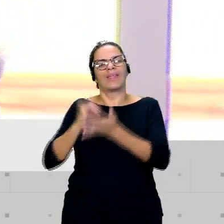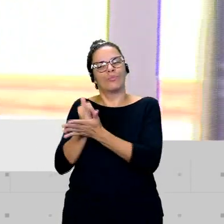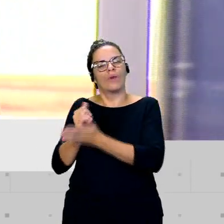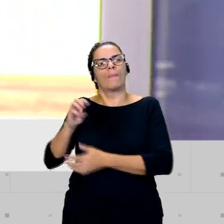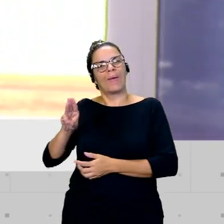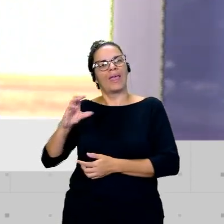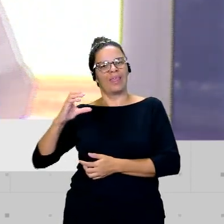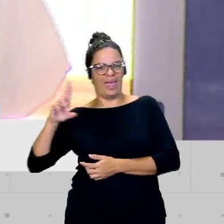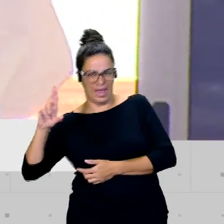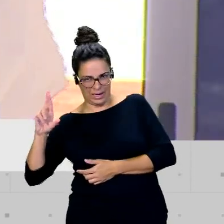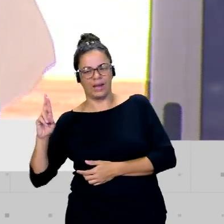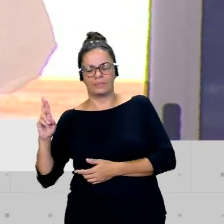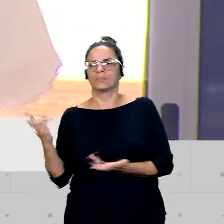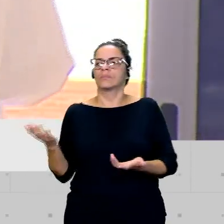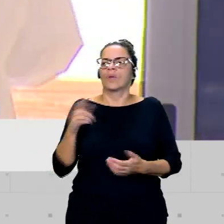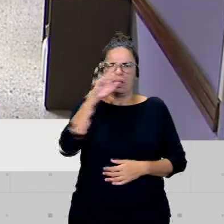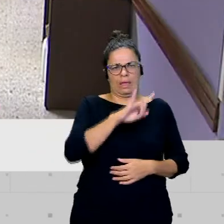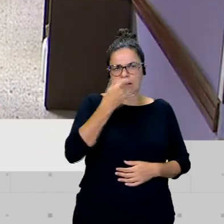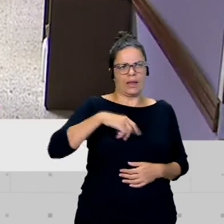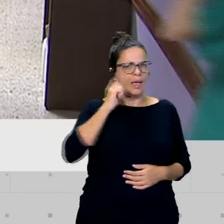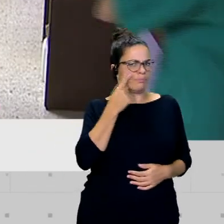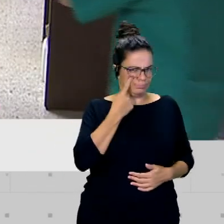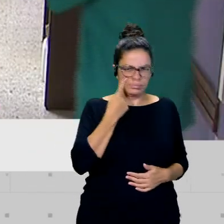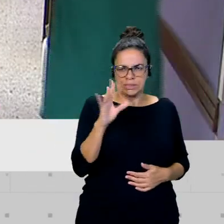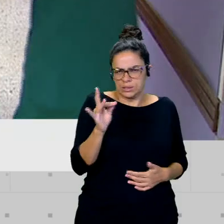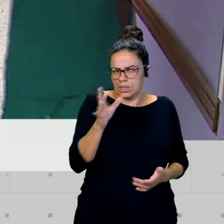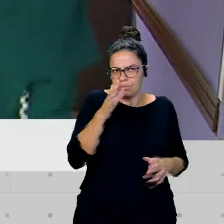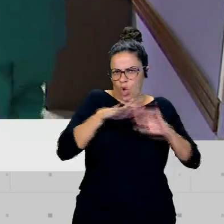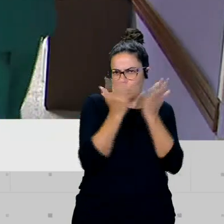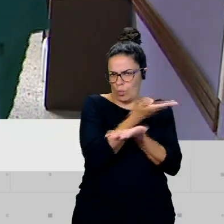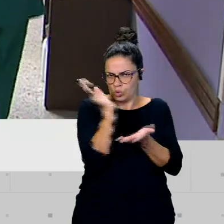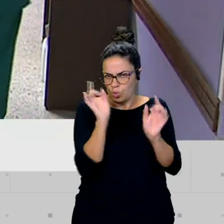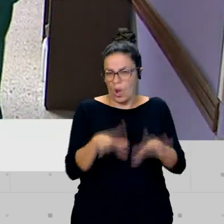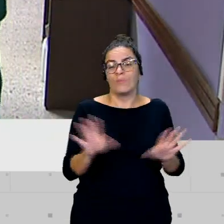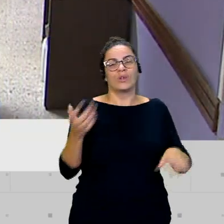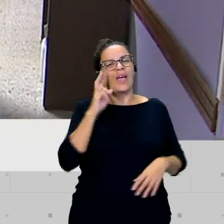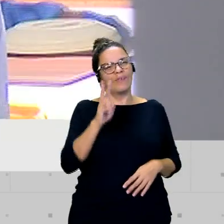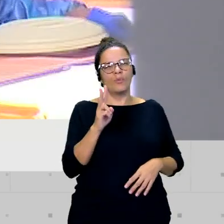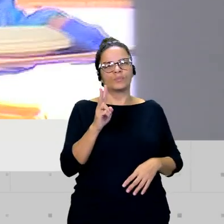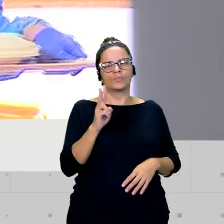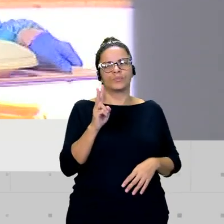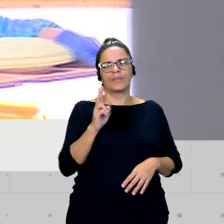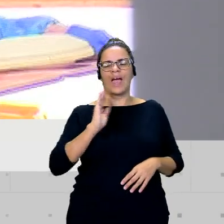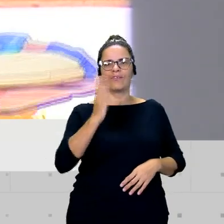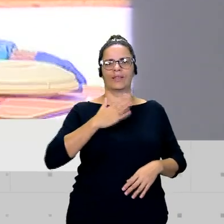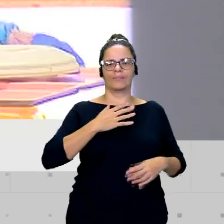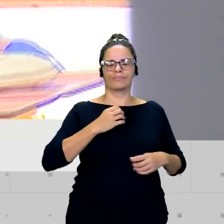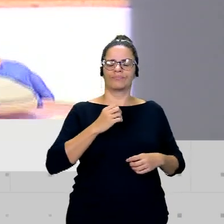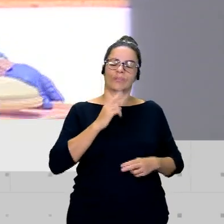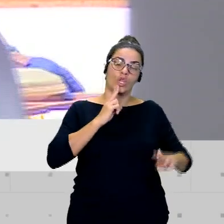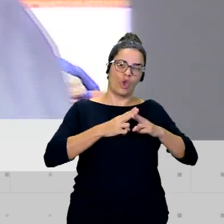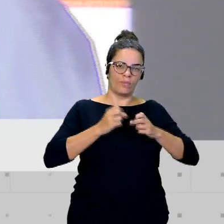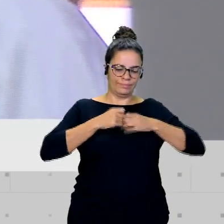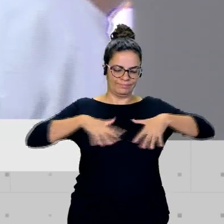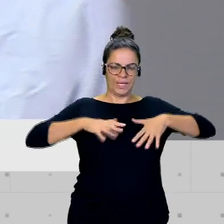Canarias ya lo hemos detectado, no nos vamos a diferenciar del resto del mundo, y lo que estamos viendo es que sobre todo afecta a lo que llamamos nosotros el árbol respiratorio superior, es decir,